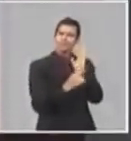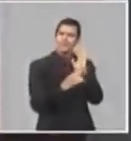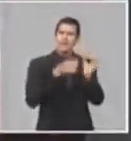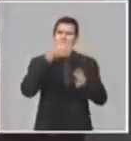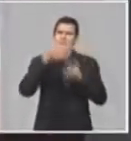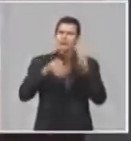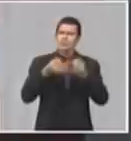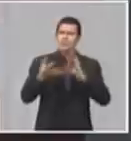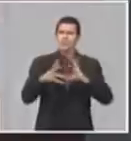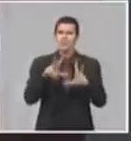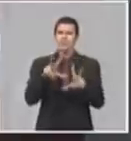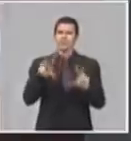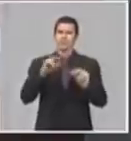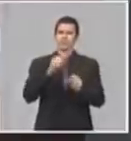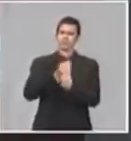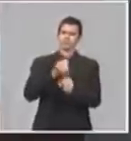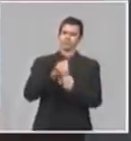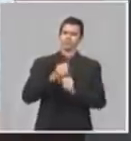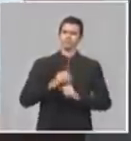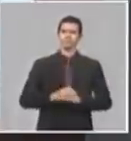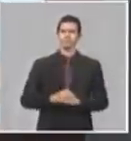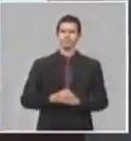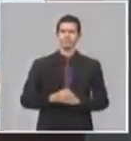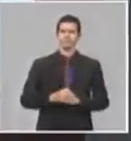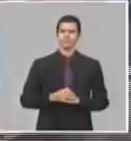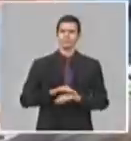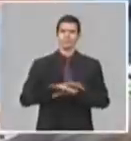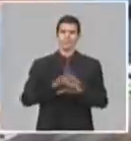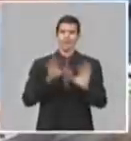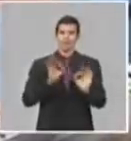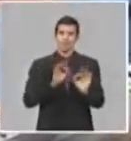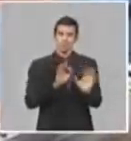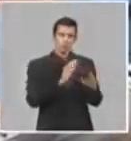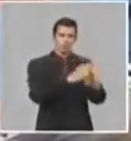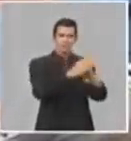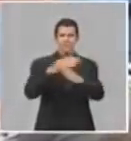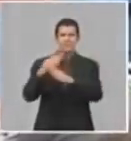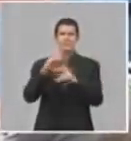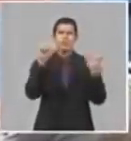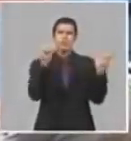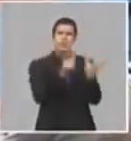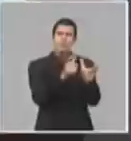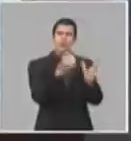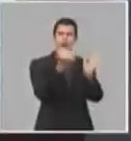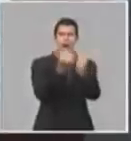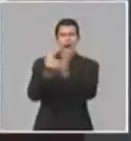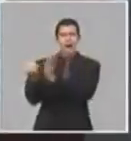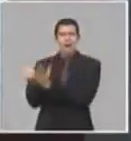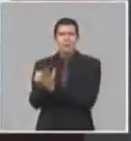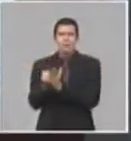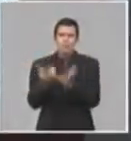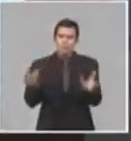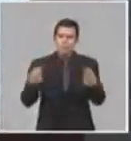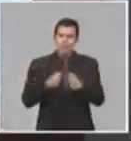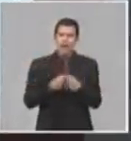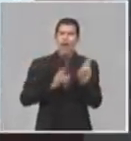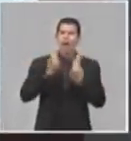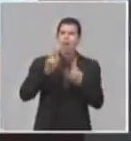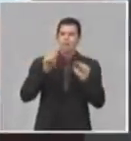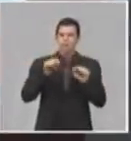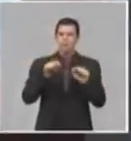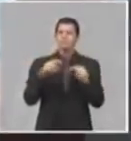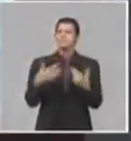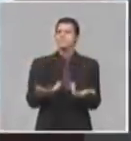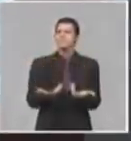niveles? Una estrategia de recuperación de la COVID que nos va dando resultados. Un plan nacional de desarrollo económico y